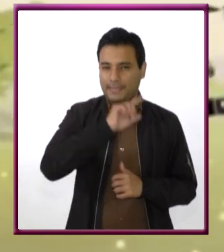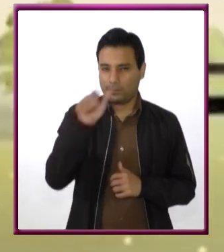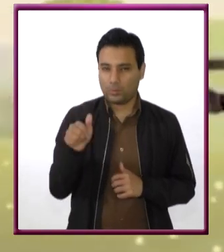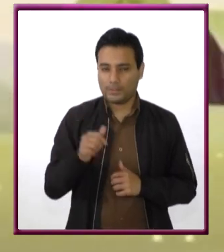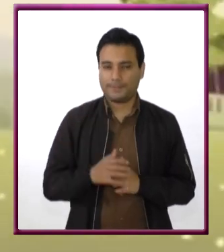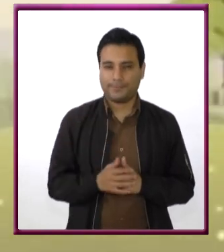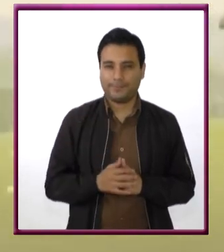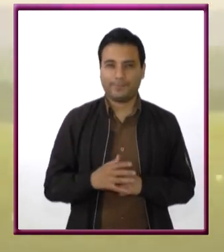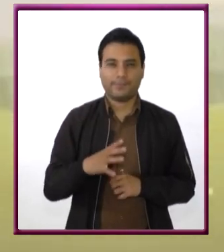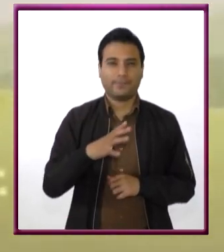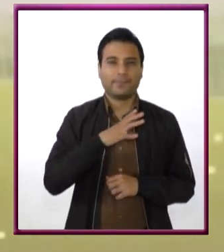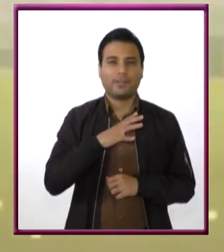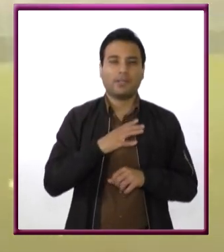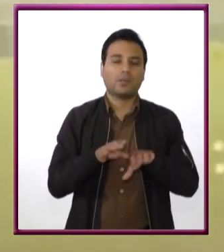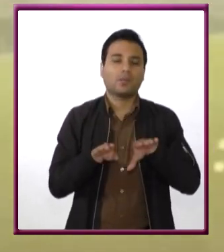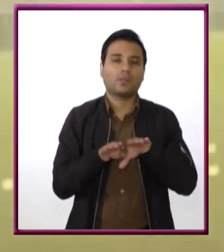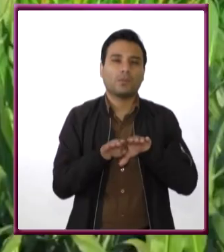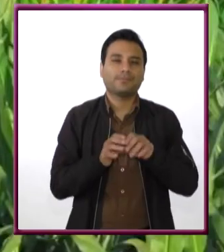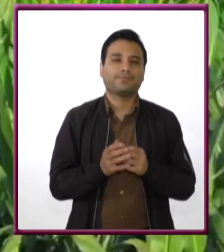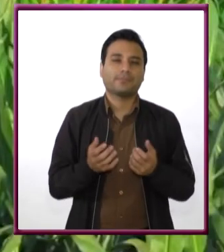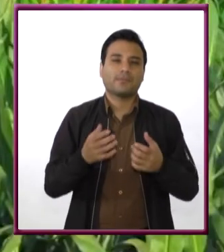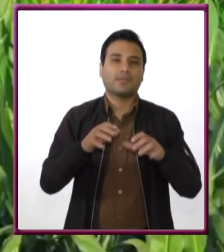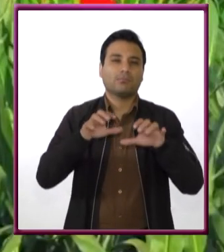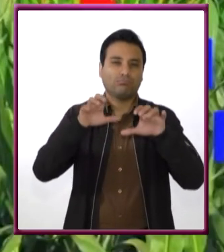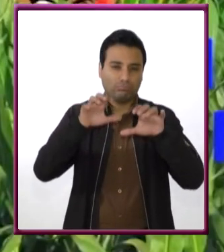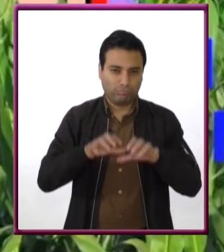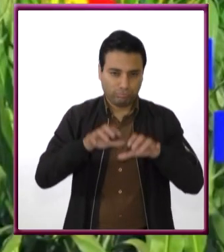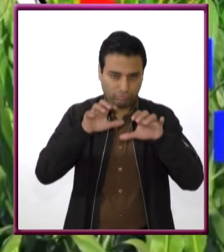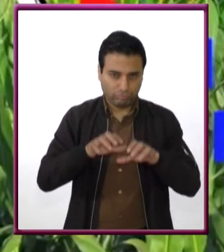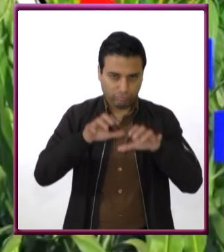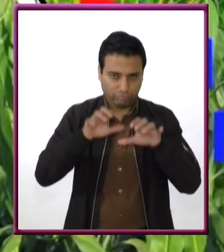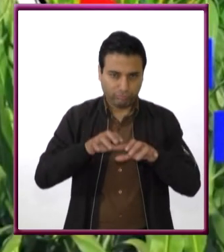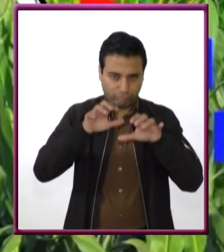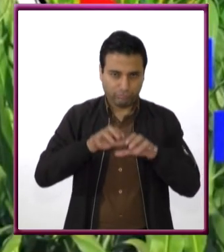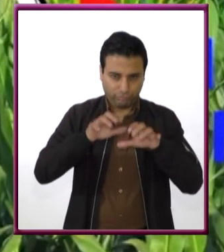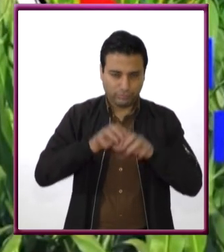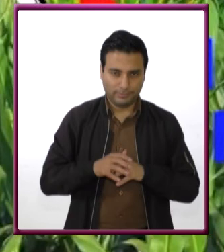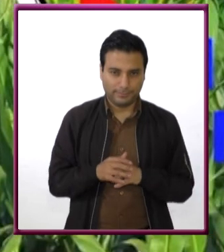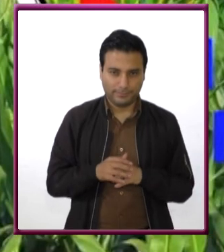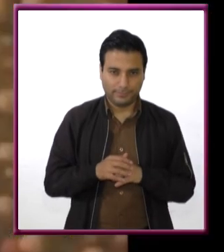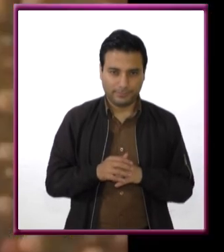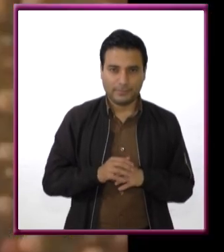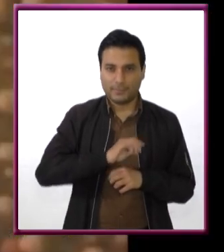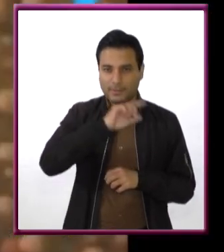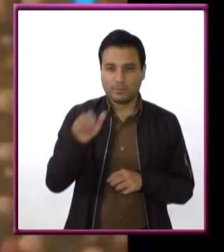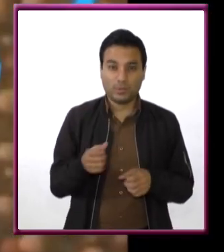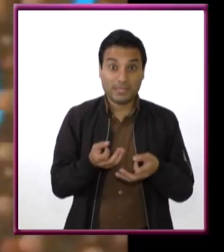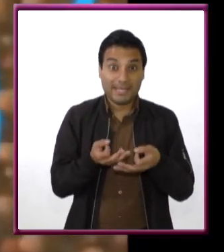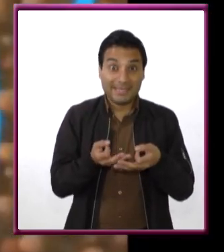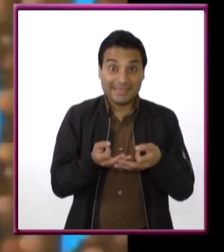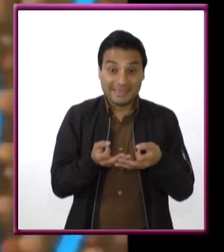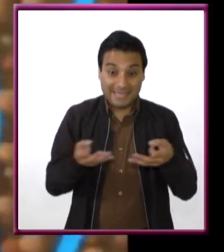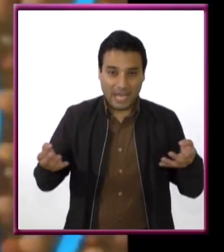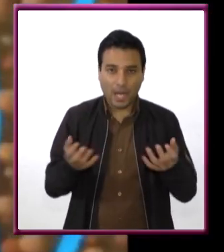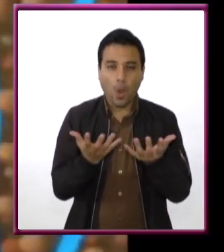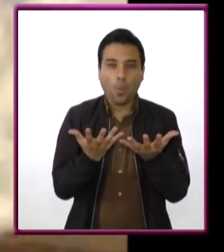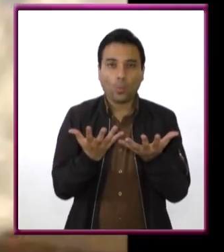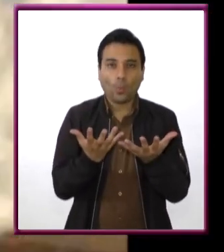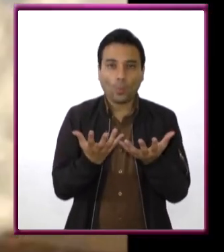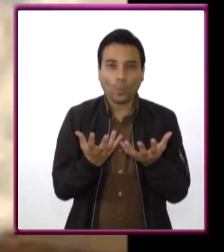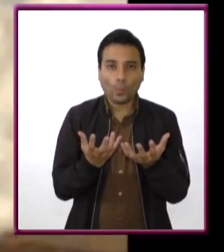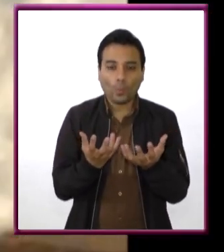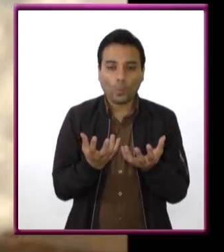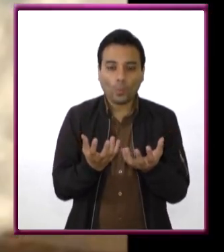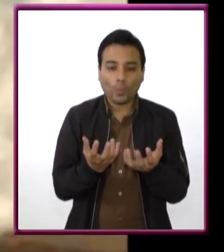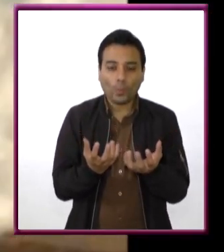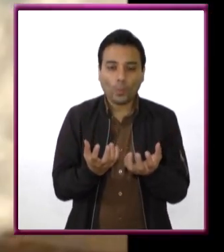hay precipitación y retorno a nuestra capa sólida de la biosfera, que es el suelo, pasando por toda